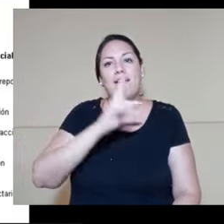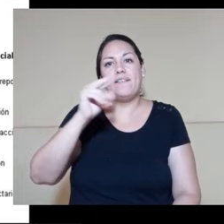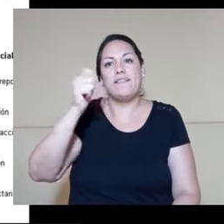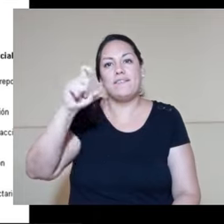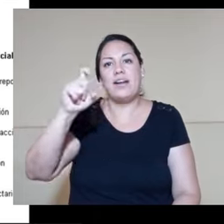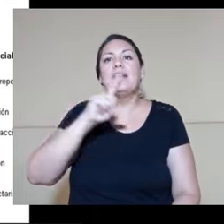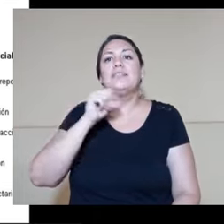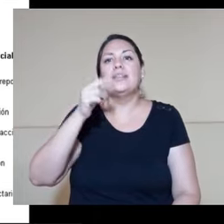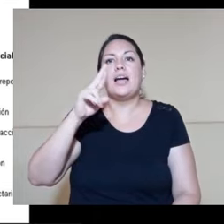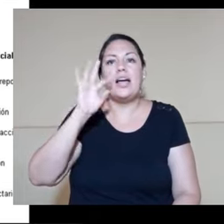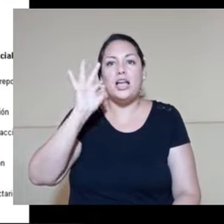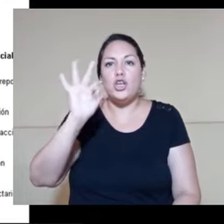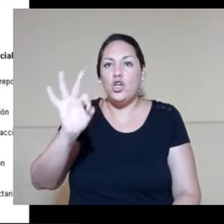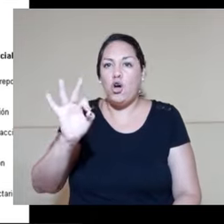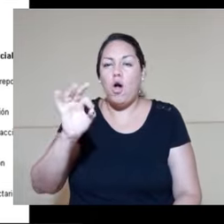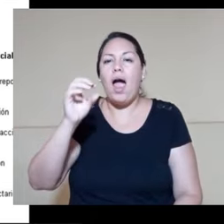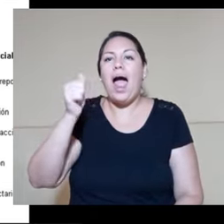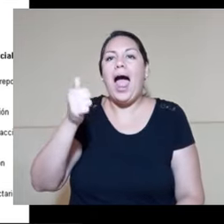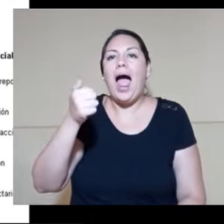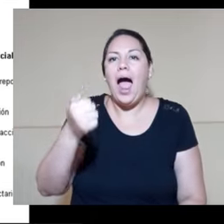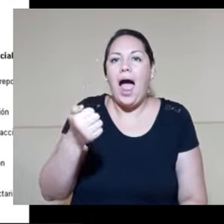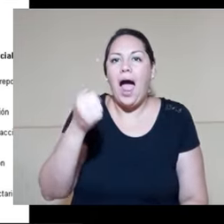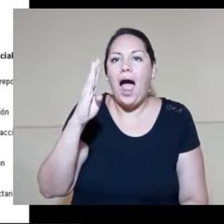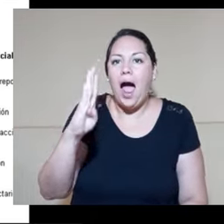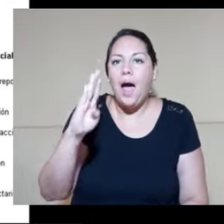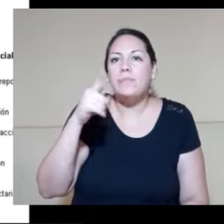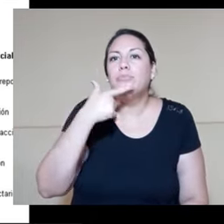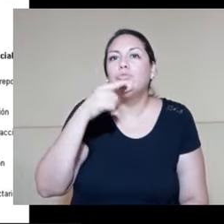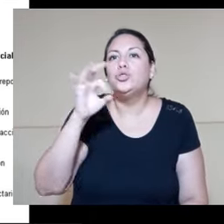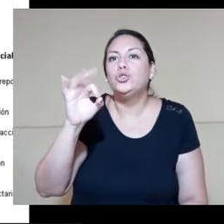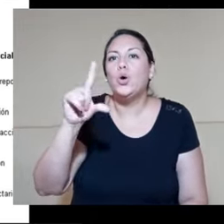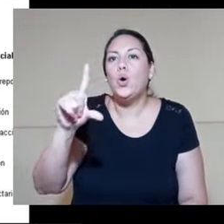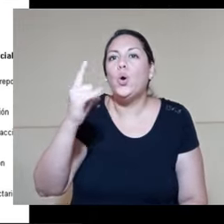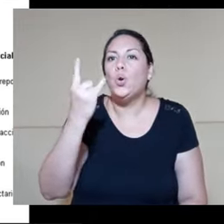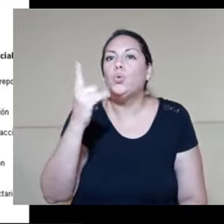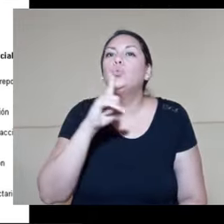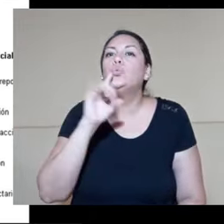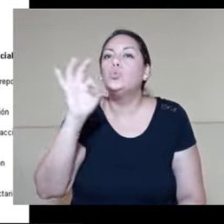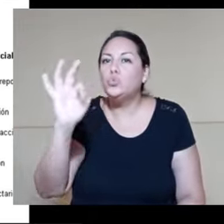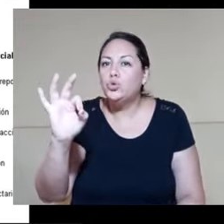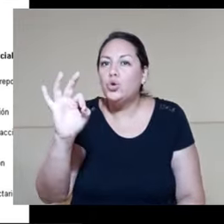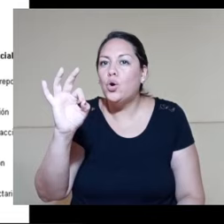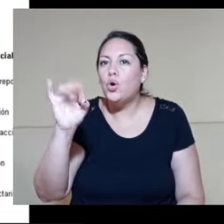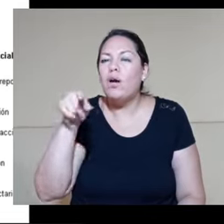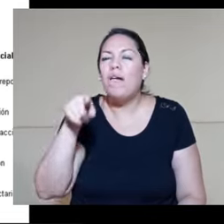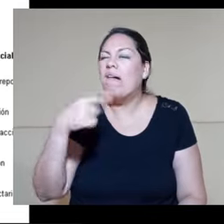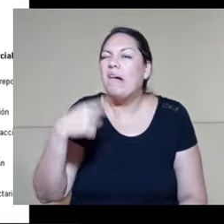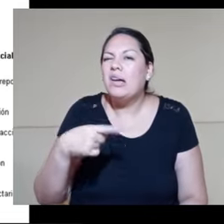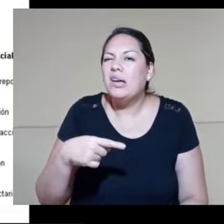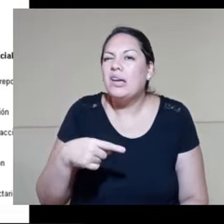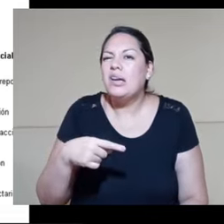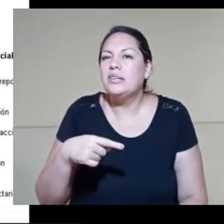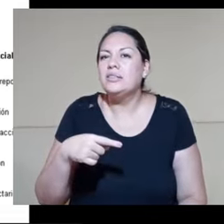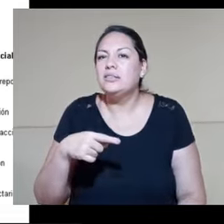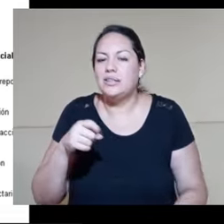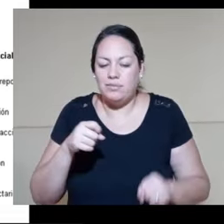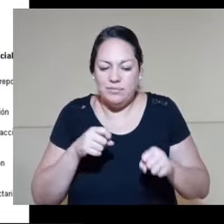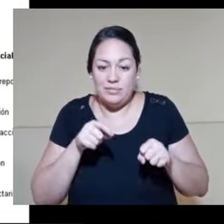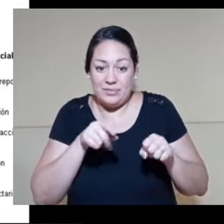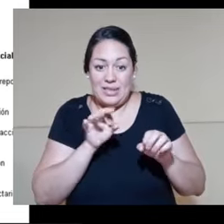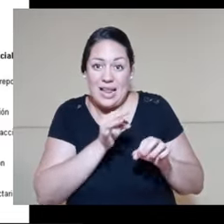absoluto. Periodo refractario absoluto, ¿qué quiere decir? Que si yo esta célula, esta misma neurona que yo estimulé, que